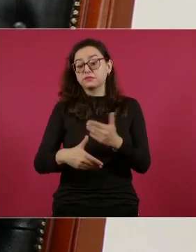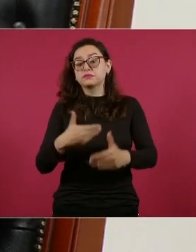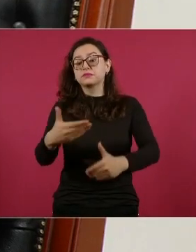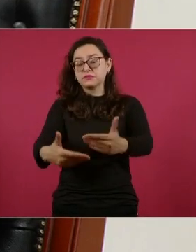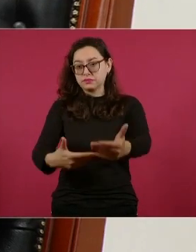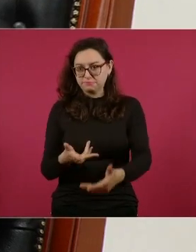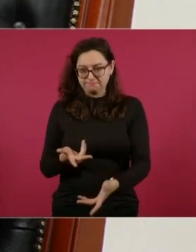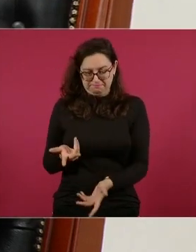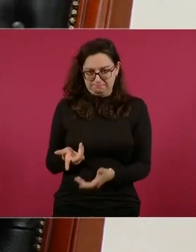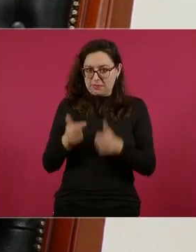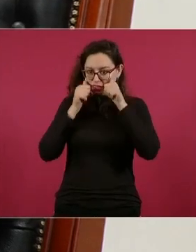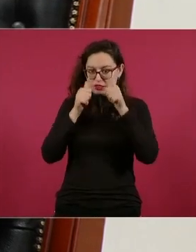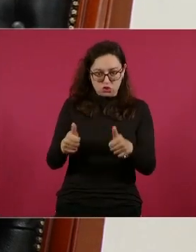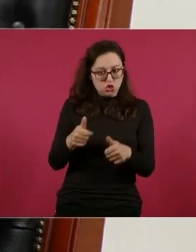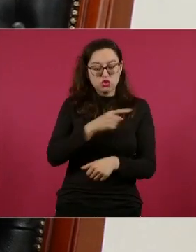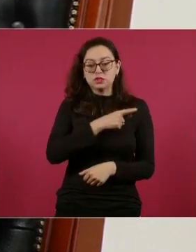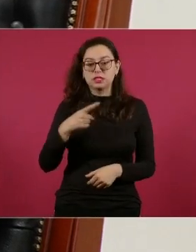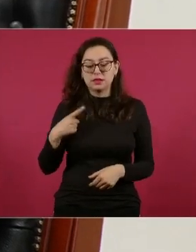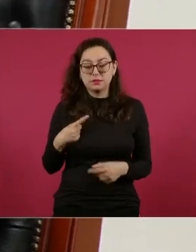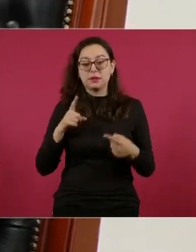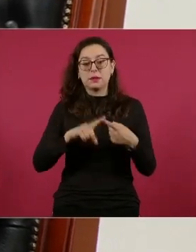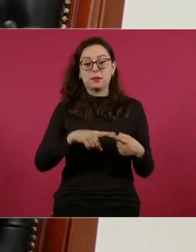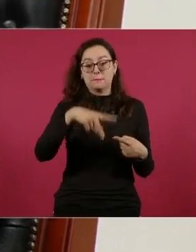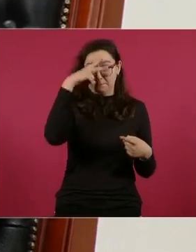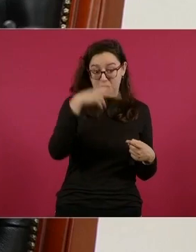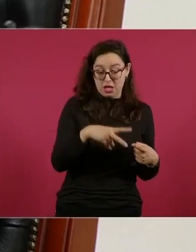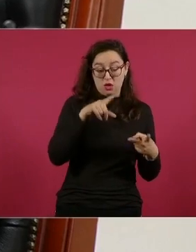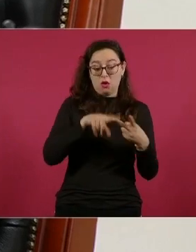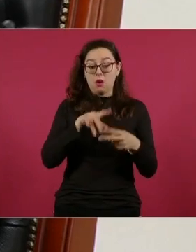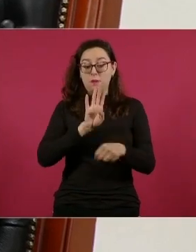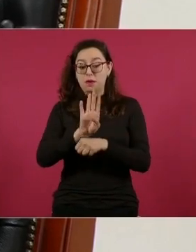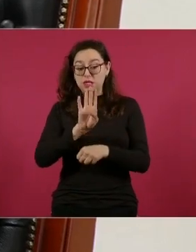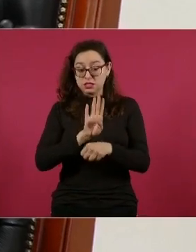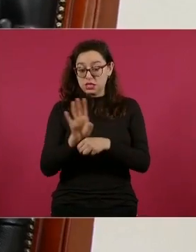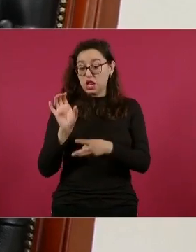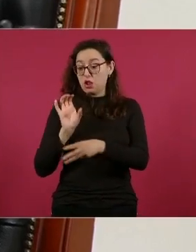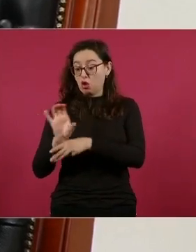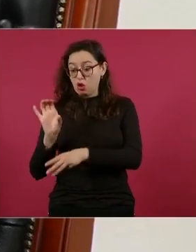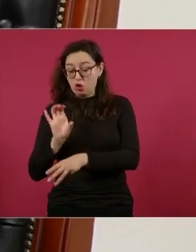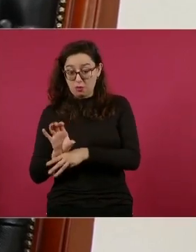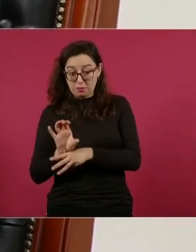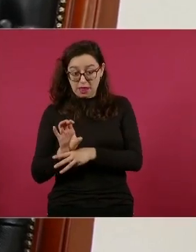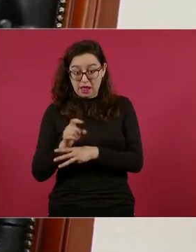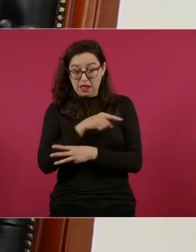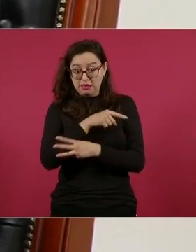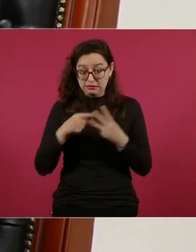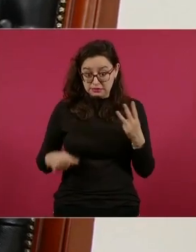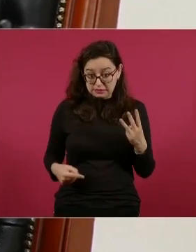la canciller de México, canciller de Brasil y de Colombia,